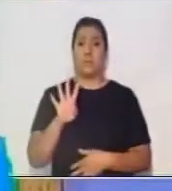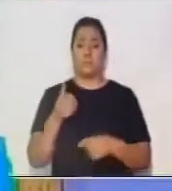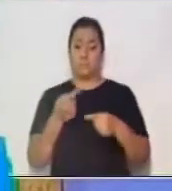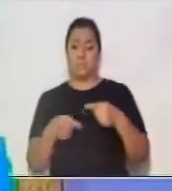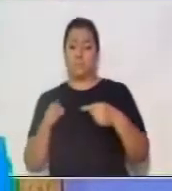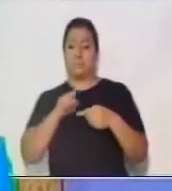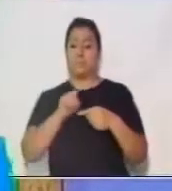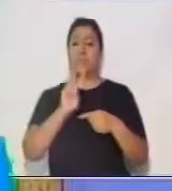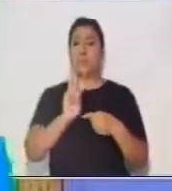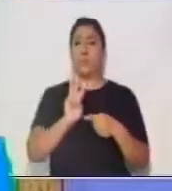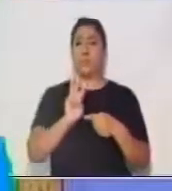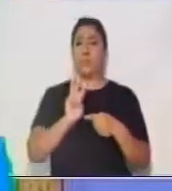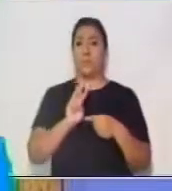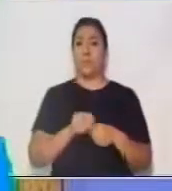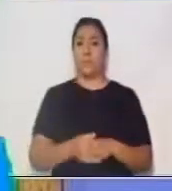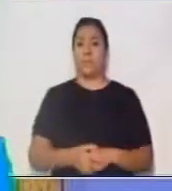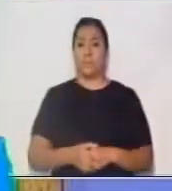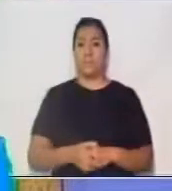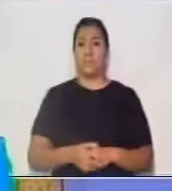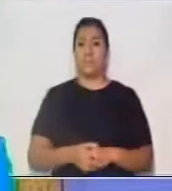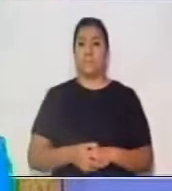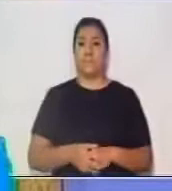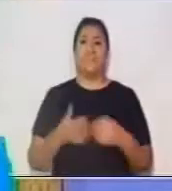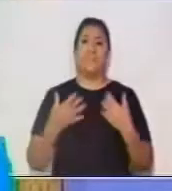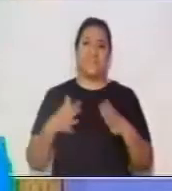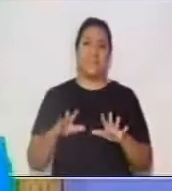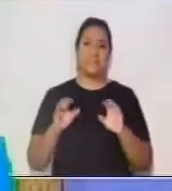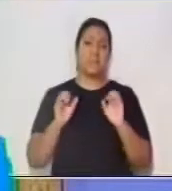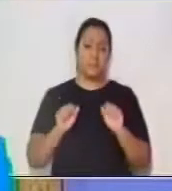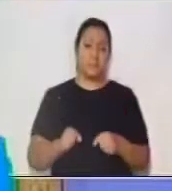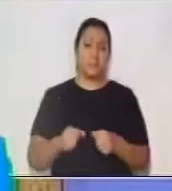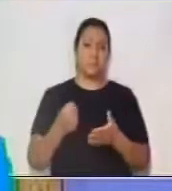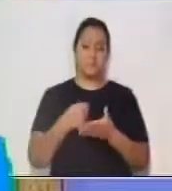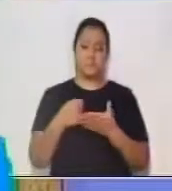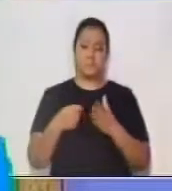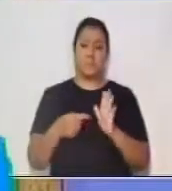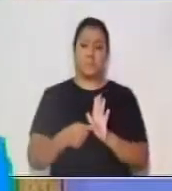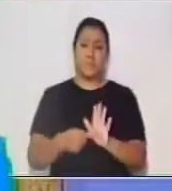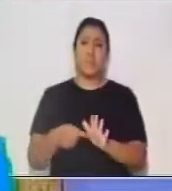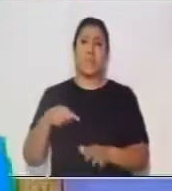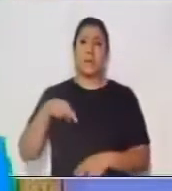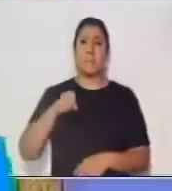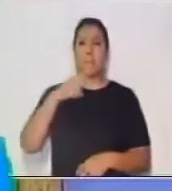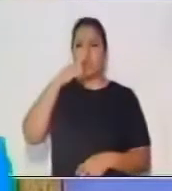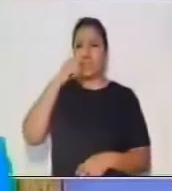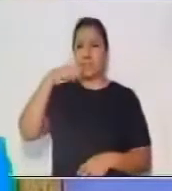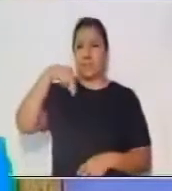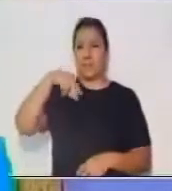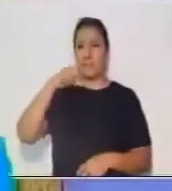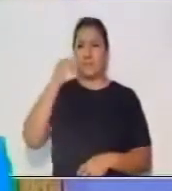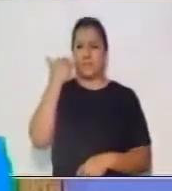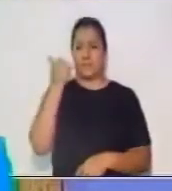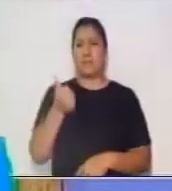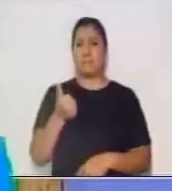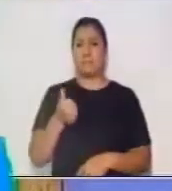para mí, para nosotros. ¿Cualquier persona quisiera salirse de trabajar? Bueno, yo no.